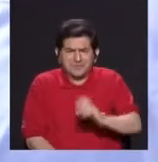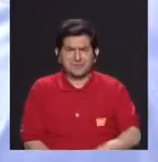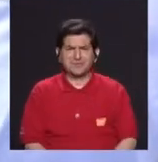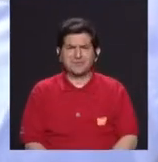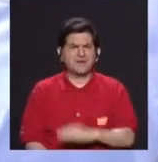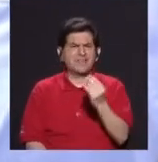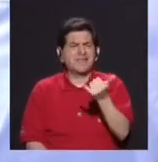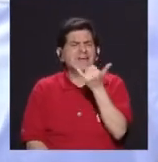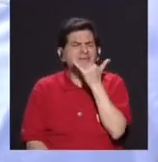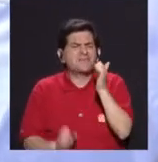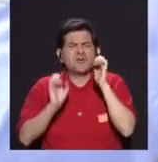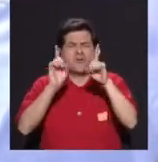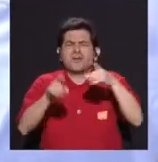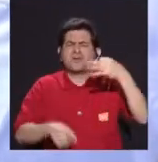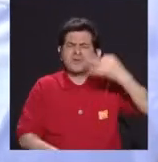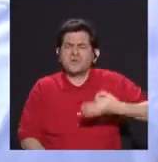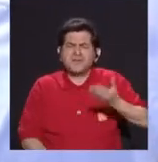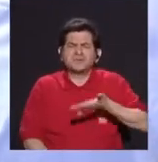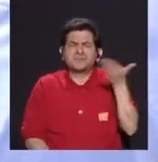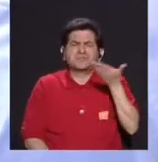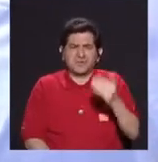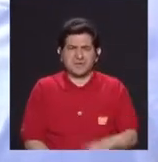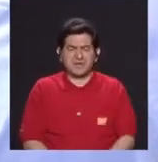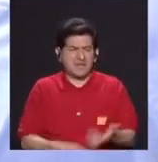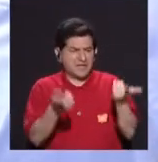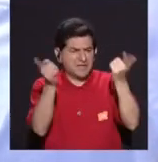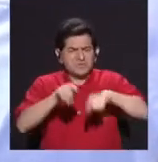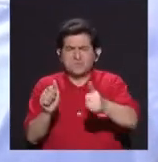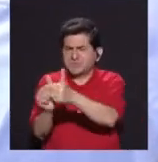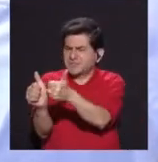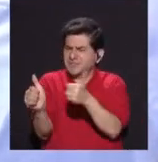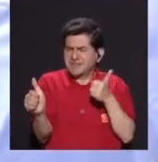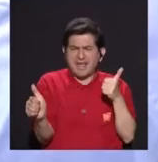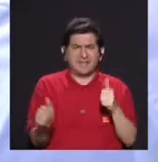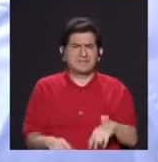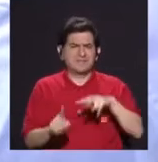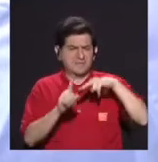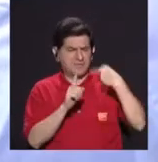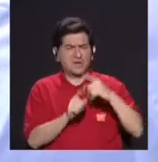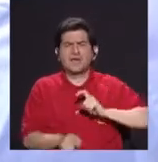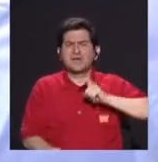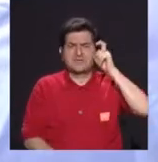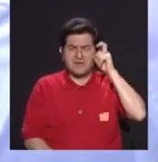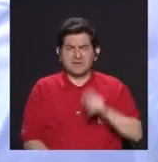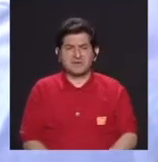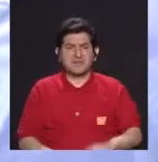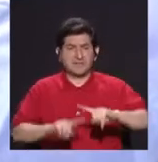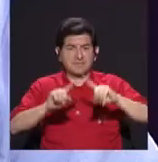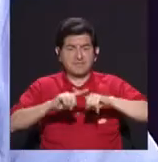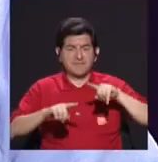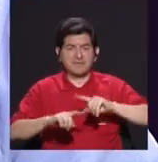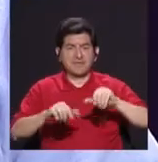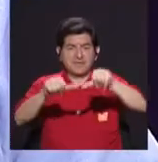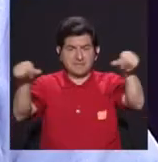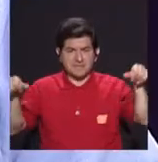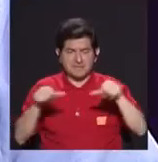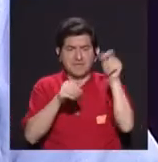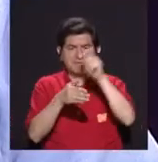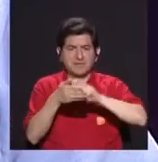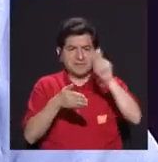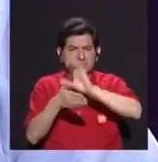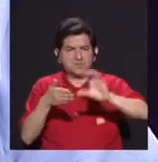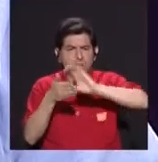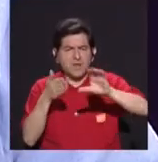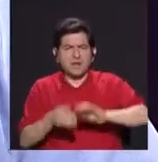fallado la educación formal para que se den estos retrocesos en perspectiva de género en las aulas de las escuelas y colegios